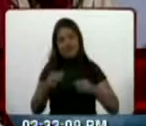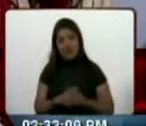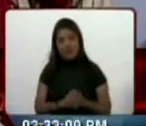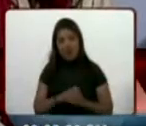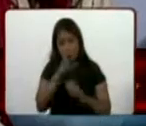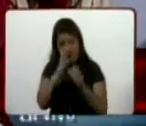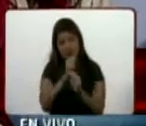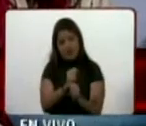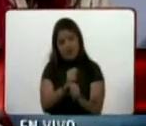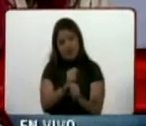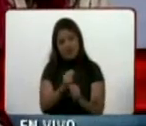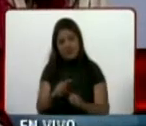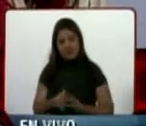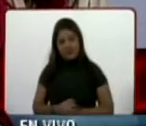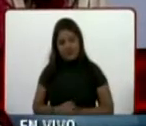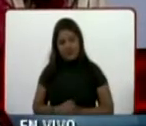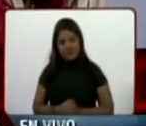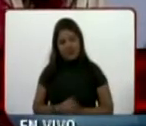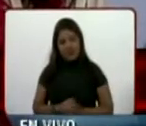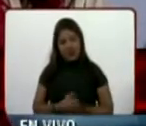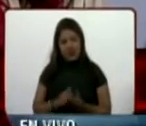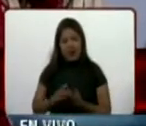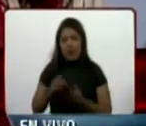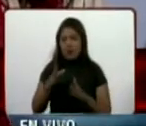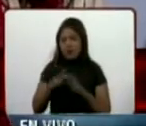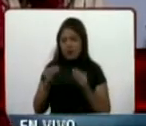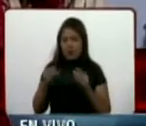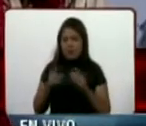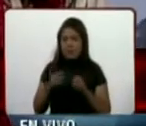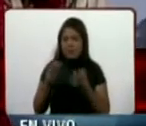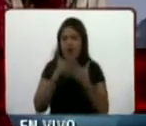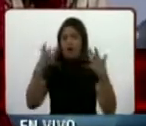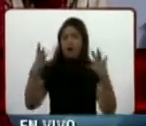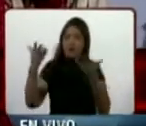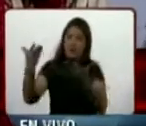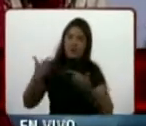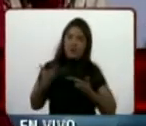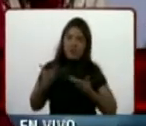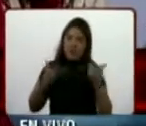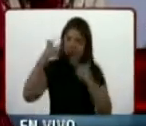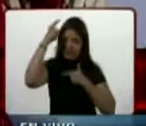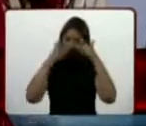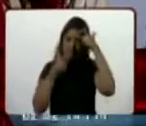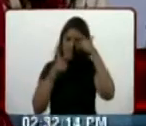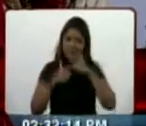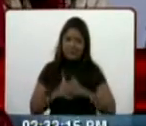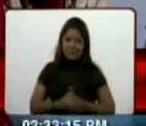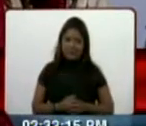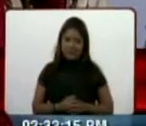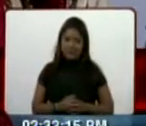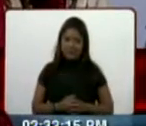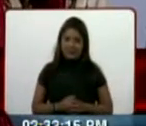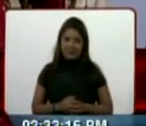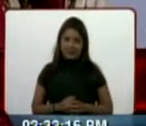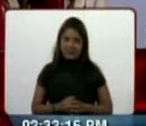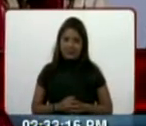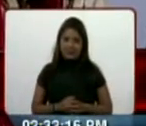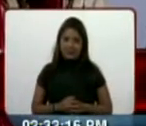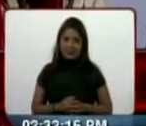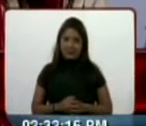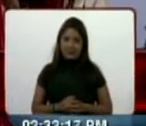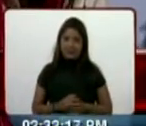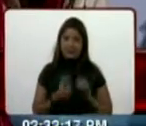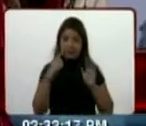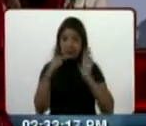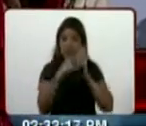creen en el legado más grande que nos dejó nuestro comandante. Así en nuestra